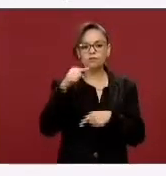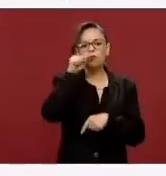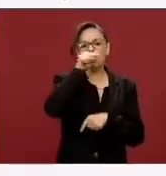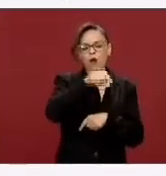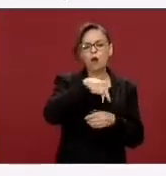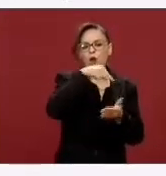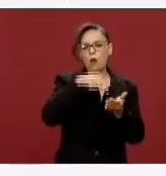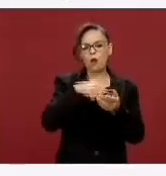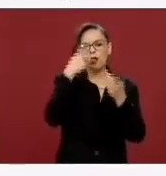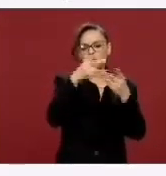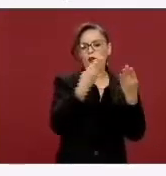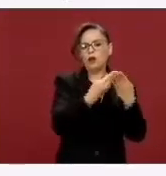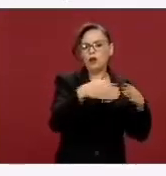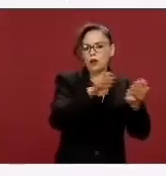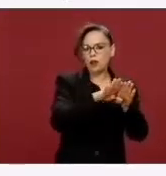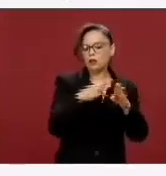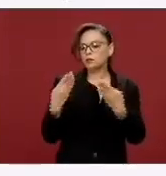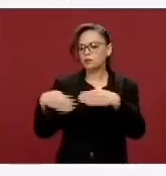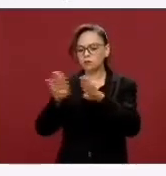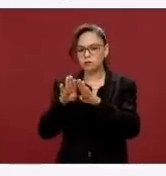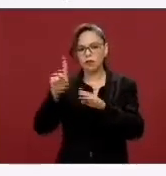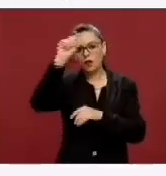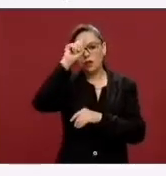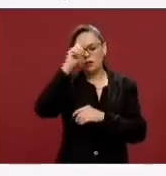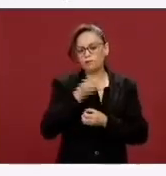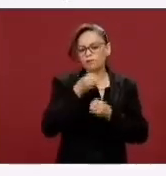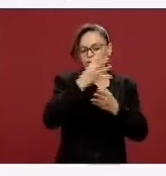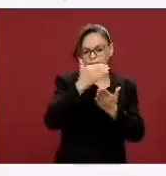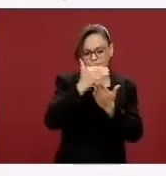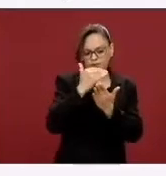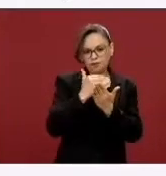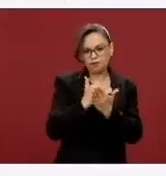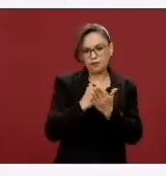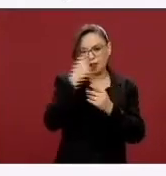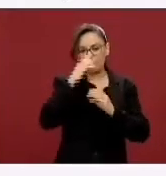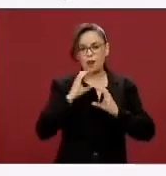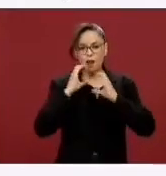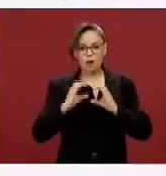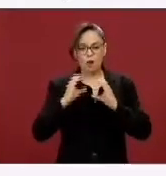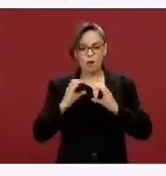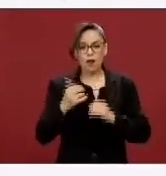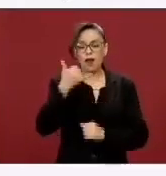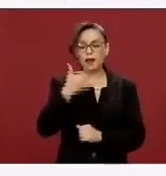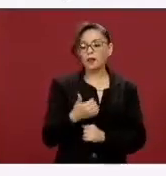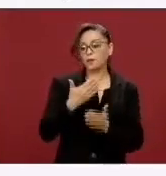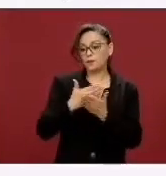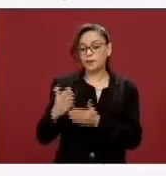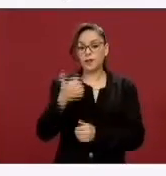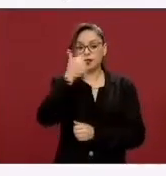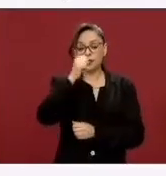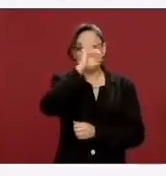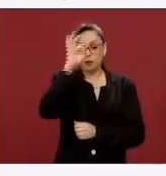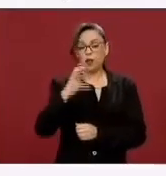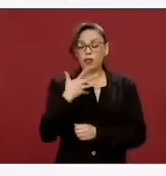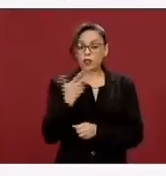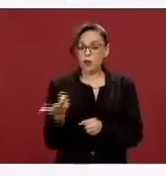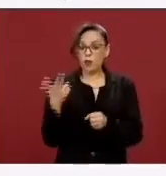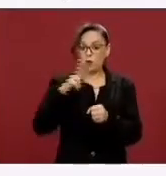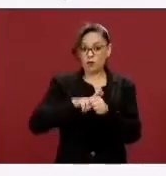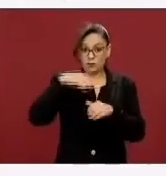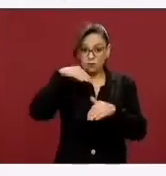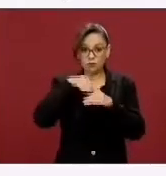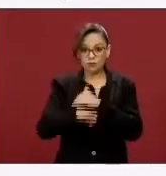con una serie de instrucciones generales, y del 6% que están hospitalizados son en una